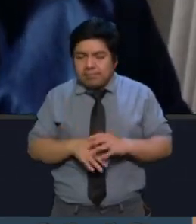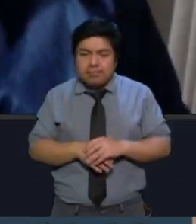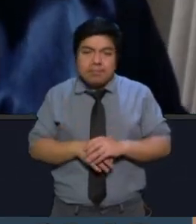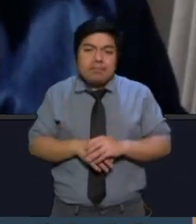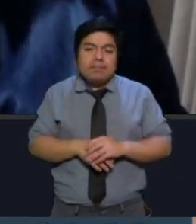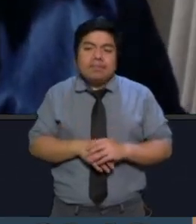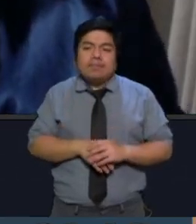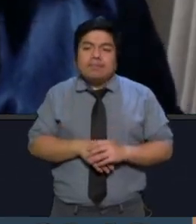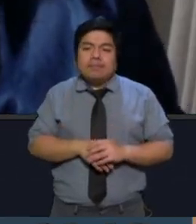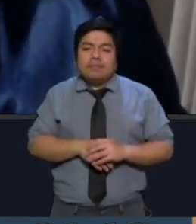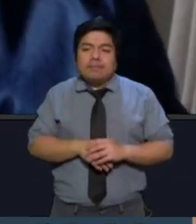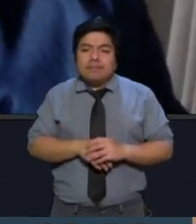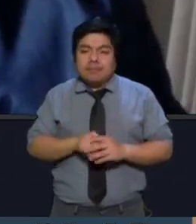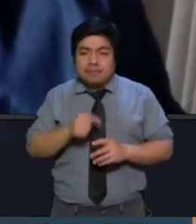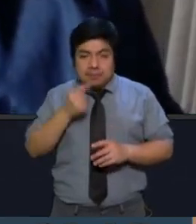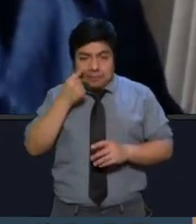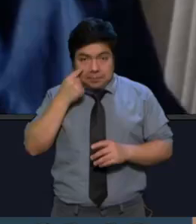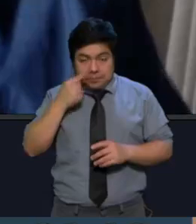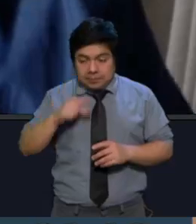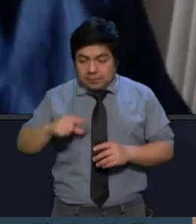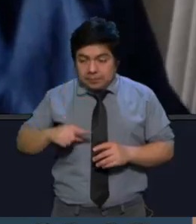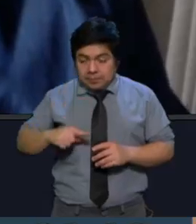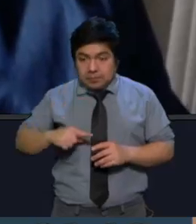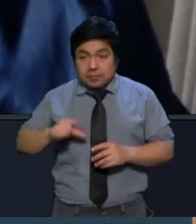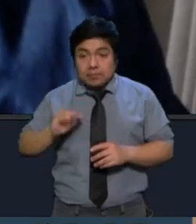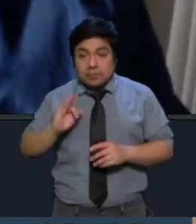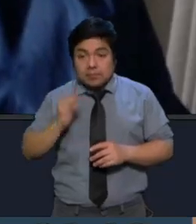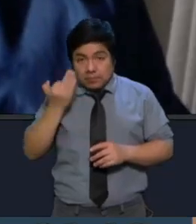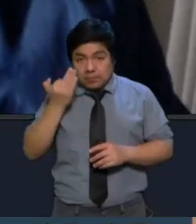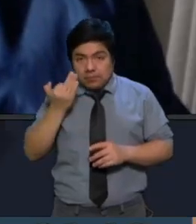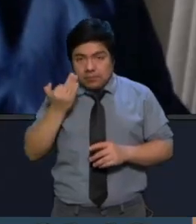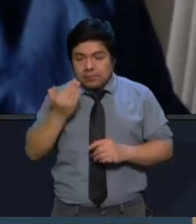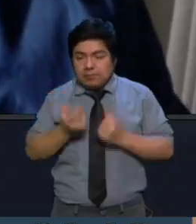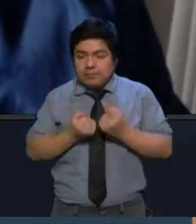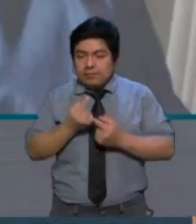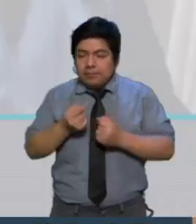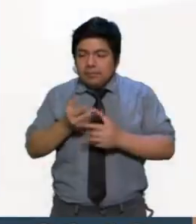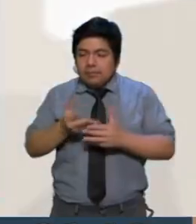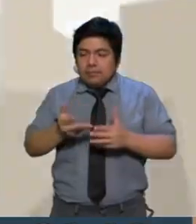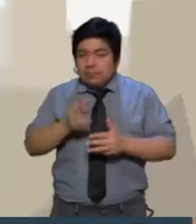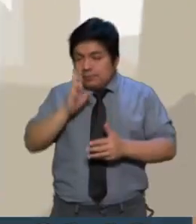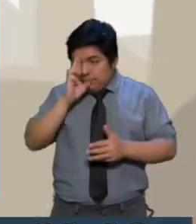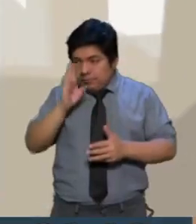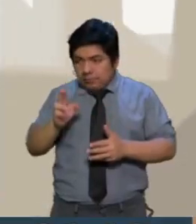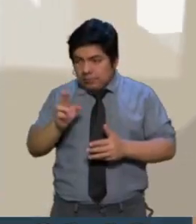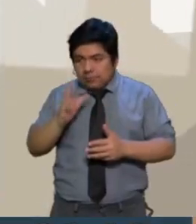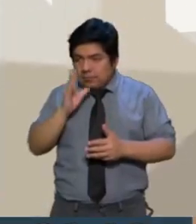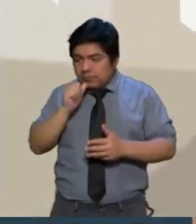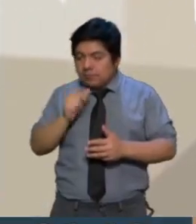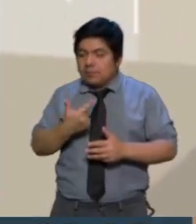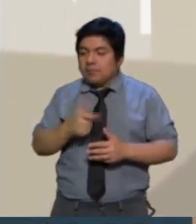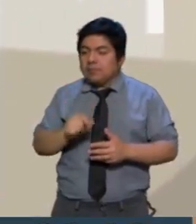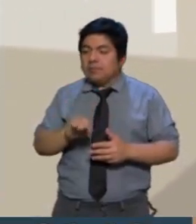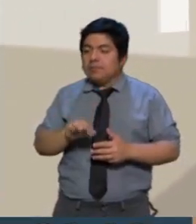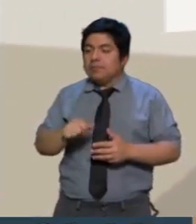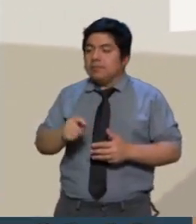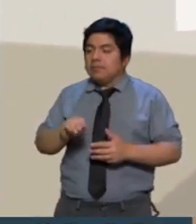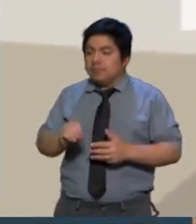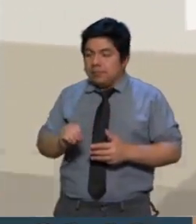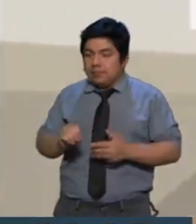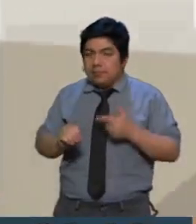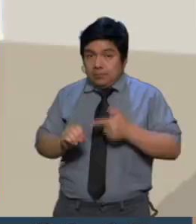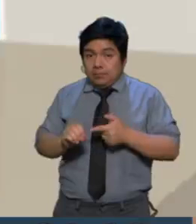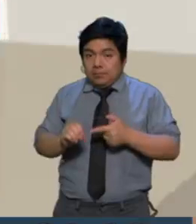mira, el gobierno federal a través de un decreto emitió la prohibición escalonada del glifosato, misma